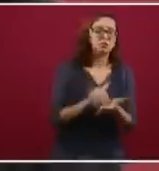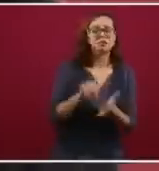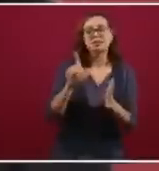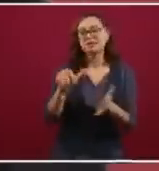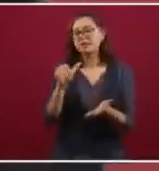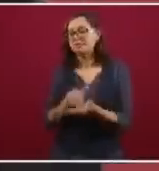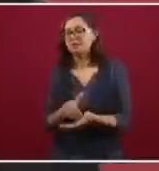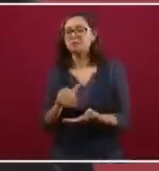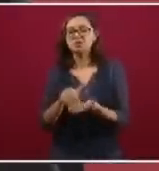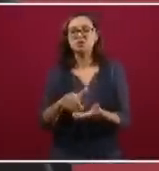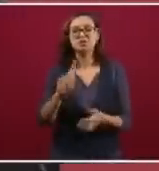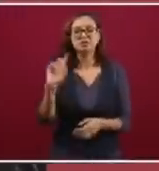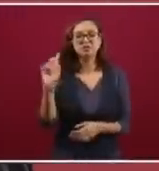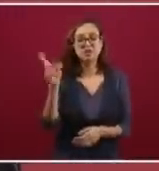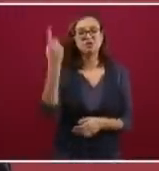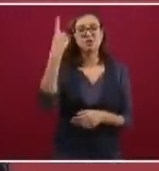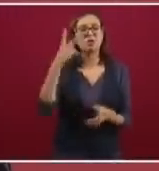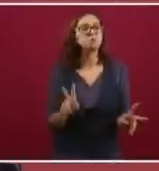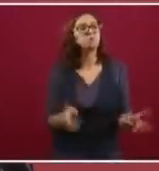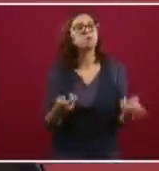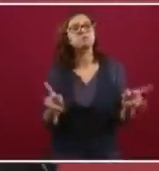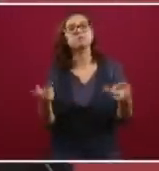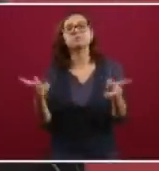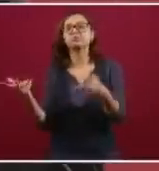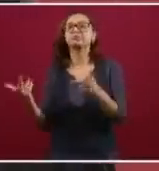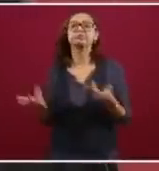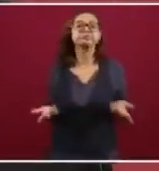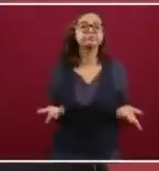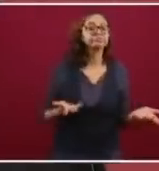5,000, 7,000 millones de dólares y